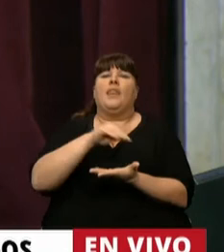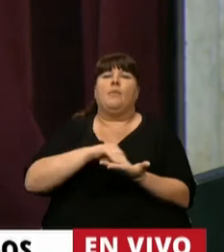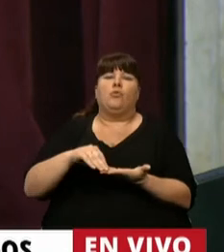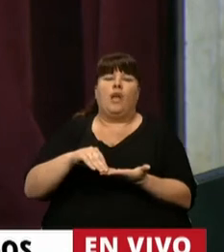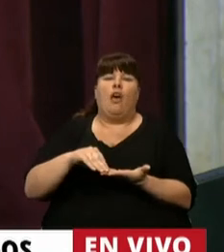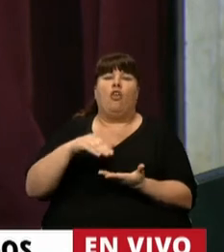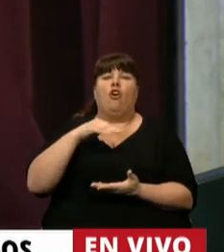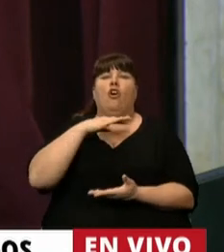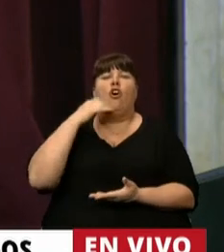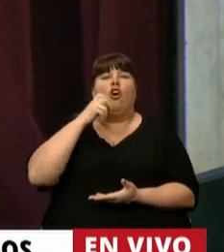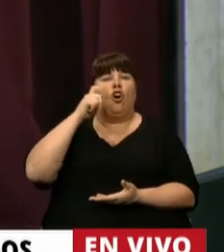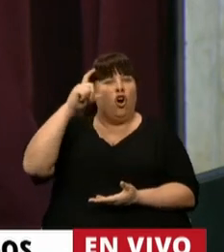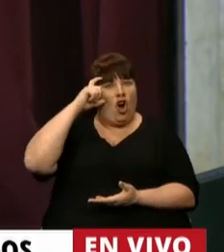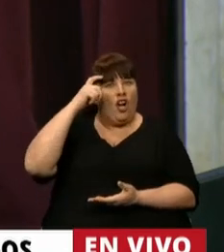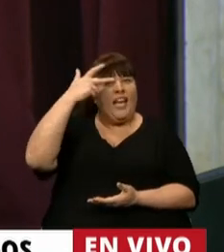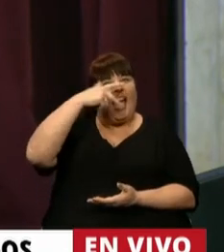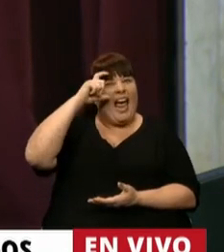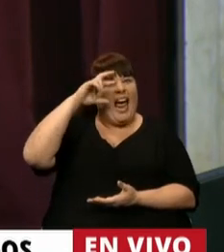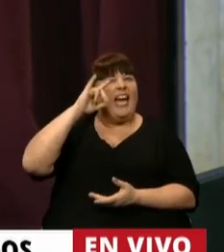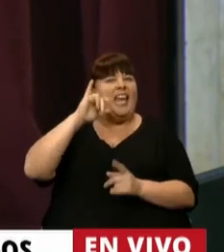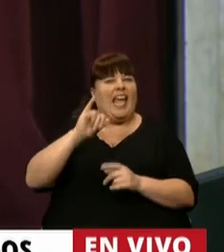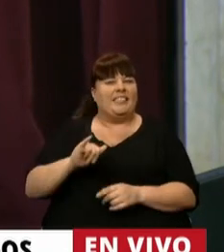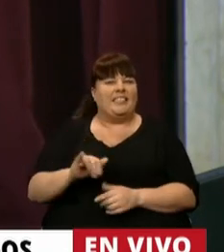Diputado Jorge Ricardo Enríquez.